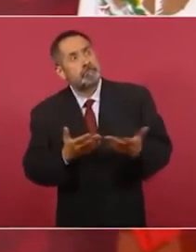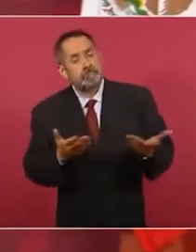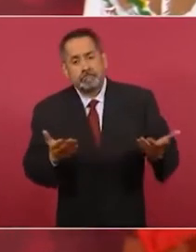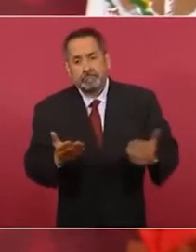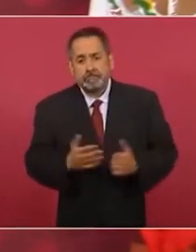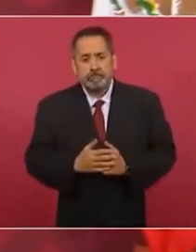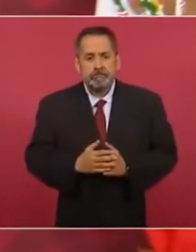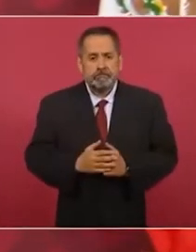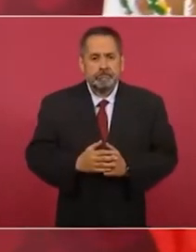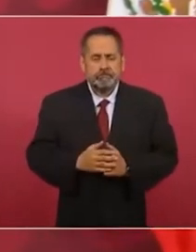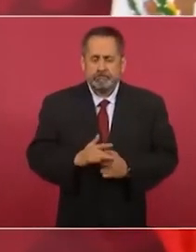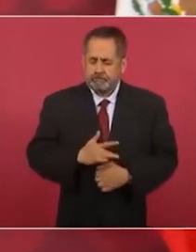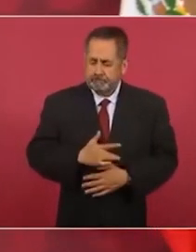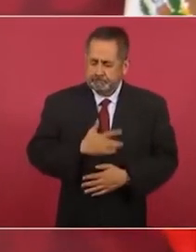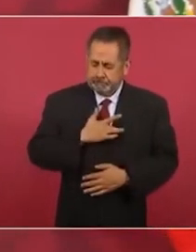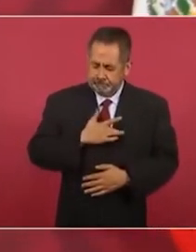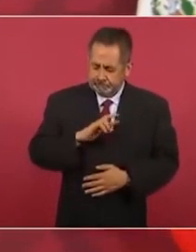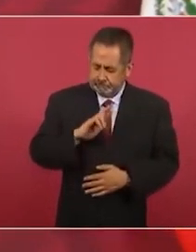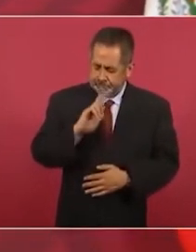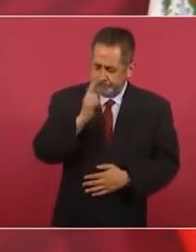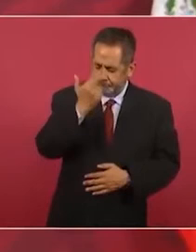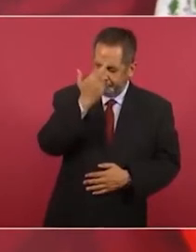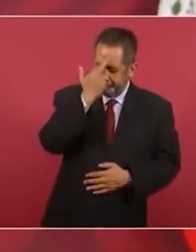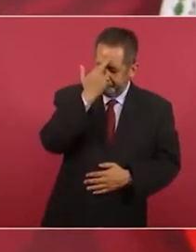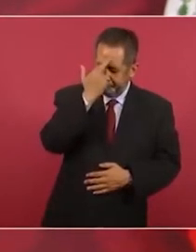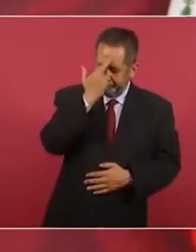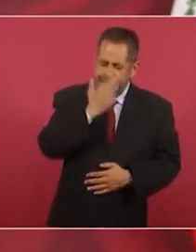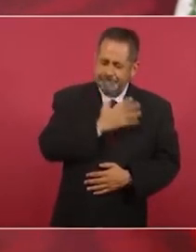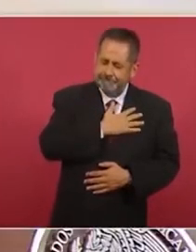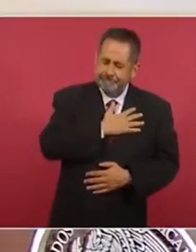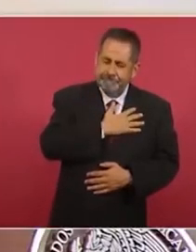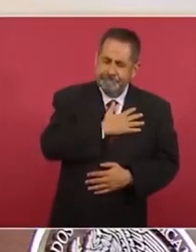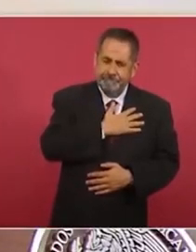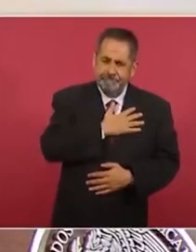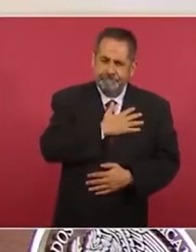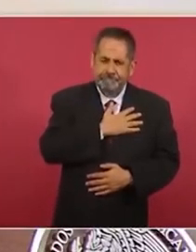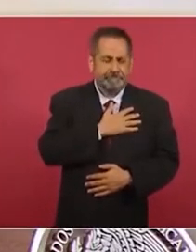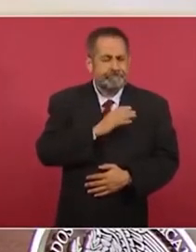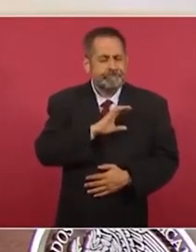pero las recordamos siempre con mucho cariño.